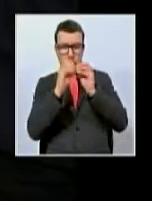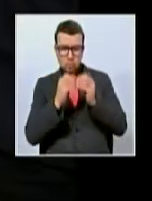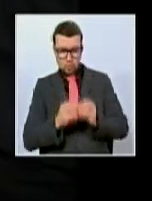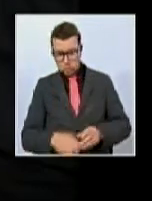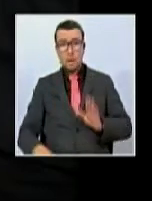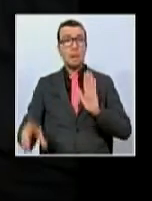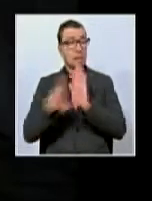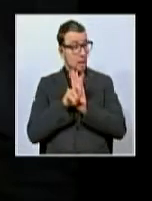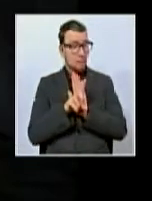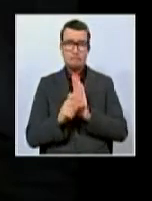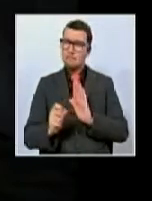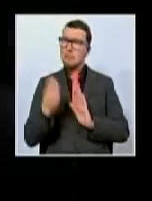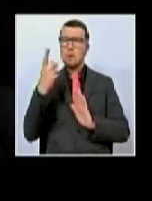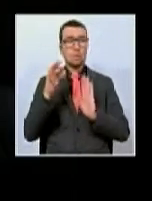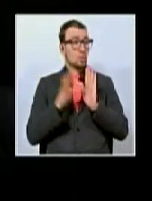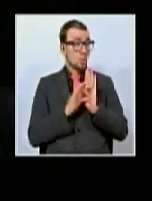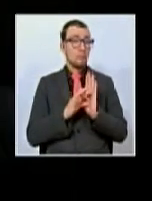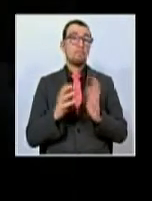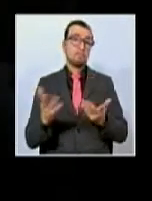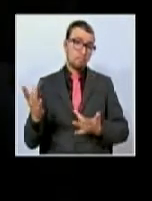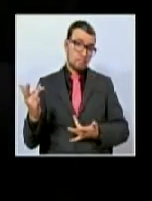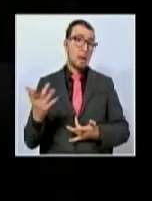Doctora Viviana, bueno,